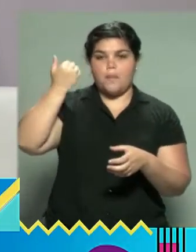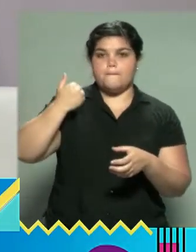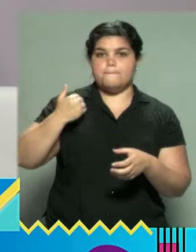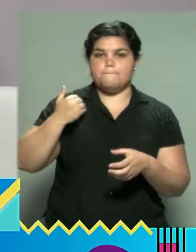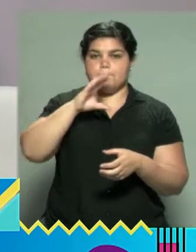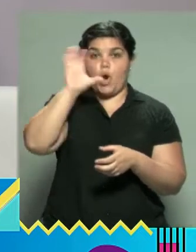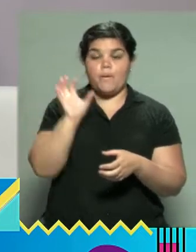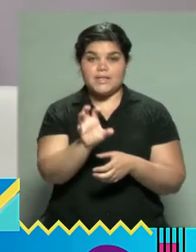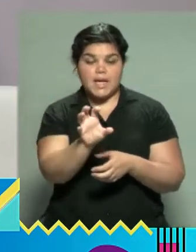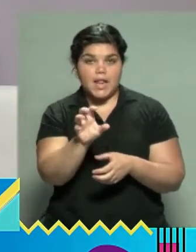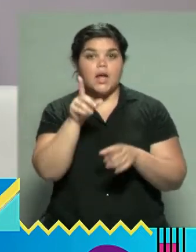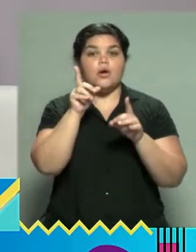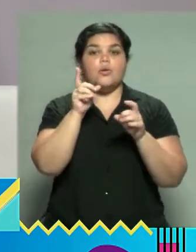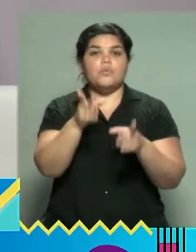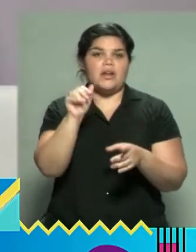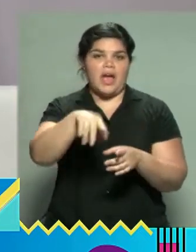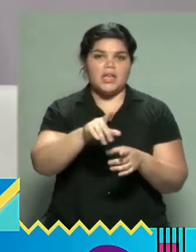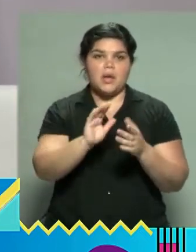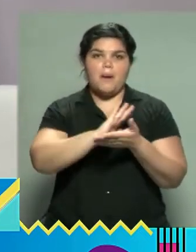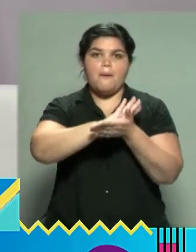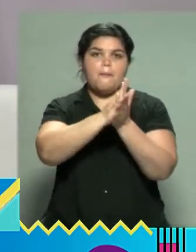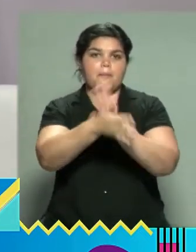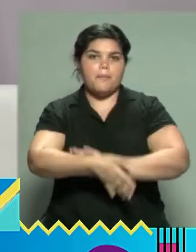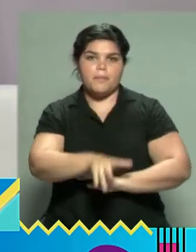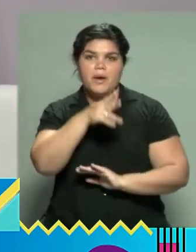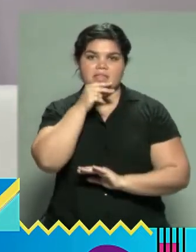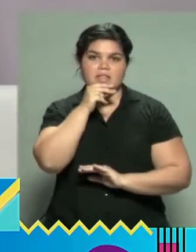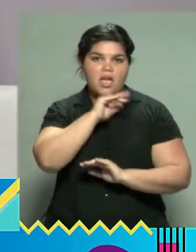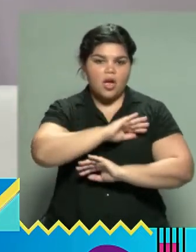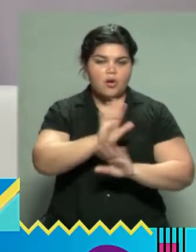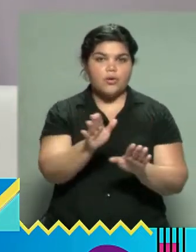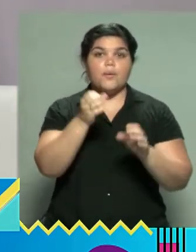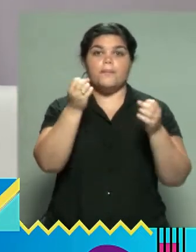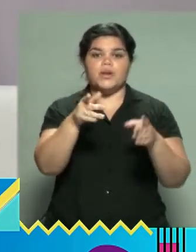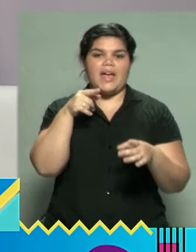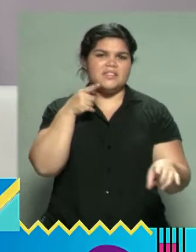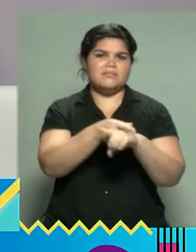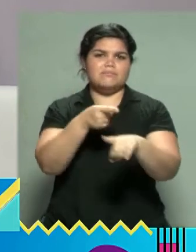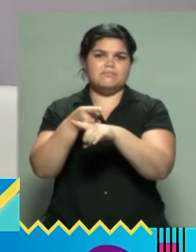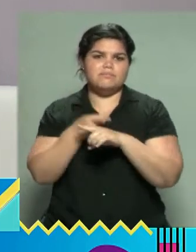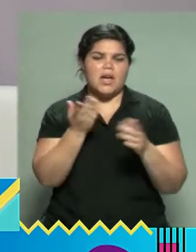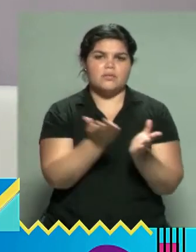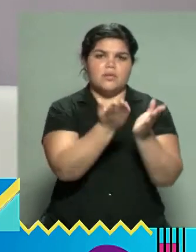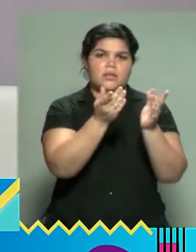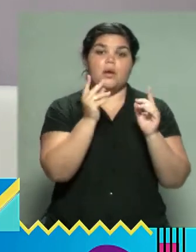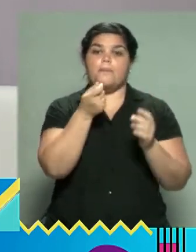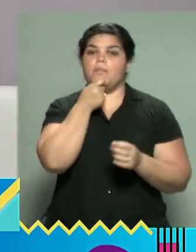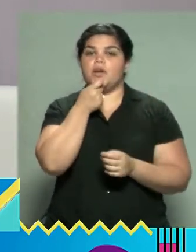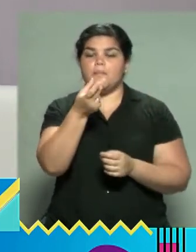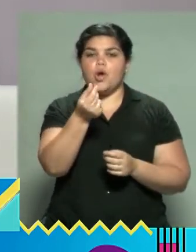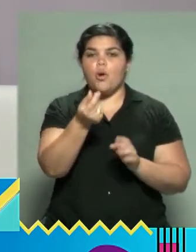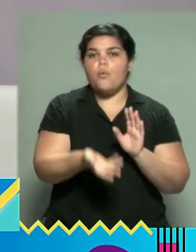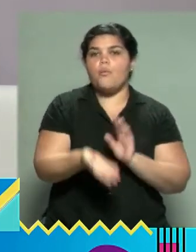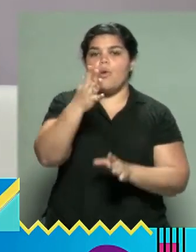cascarón vacío en un punto porque han habido un montón de ataques al conjunto de los estudiantes, como por ejemplo, sin ir más lejos, la suba del boleto